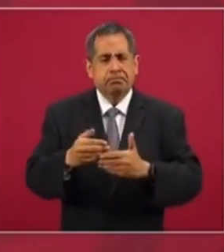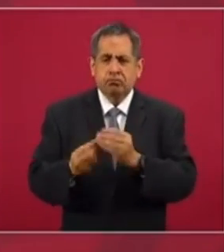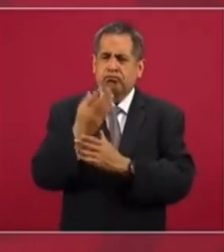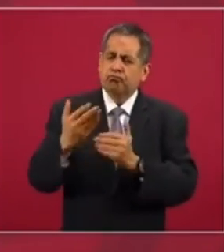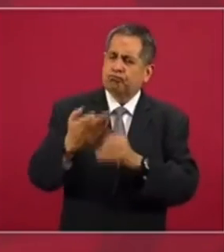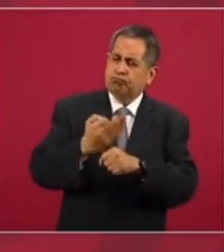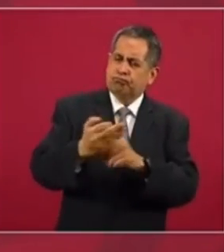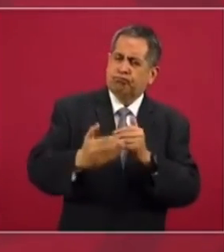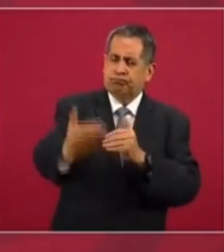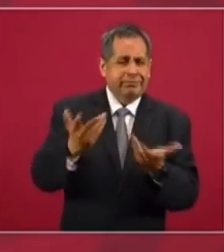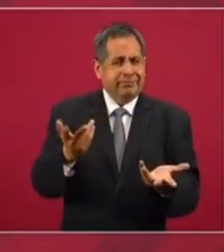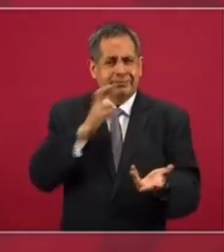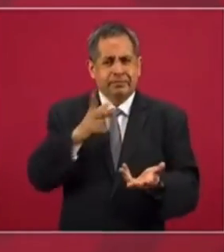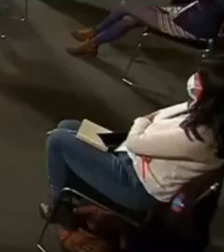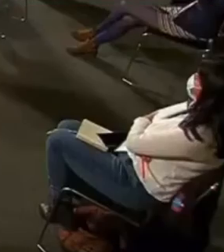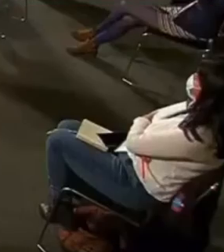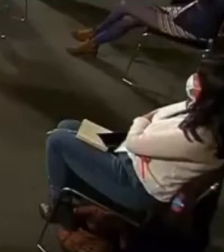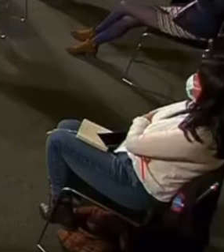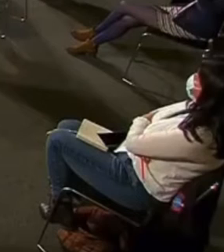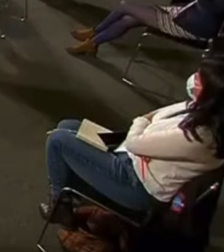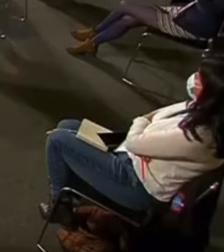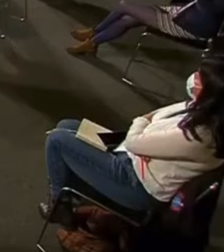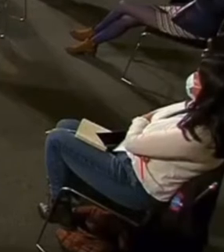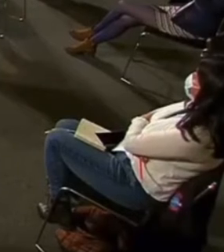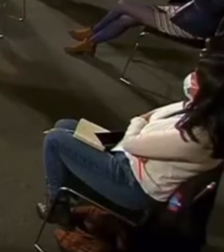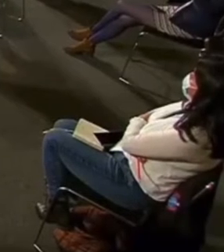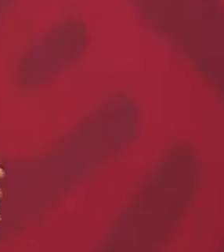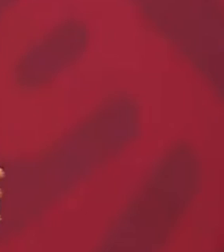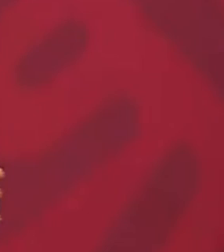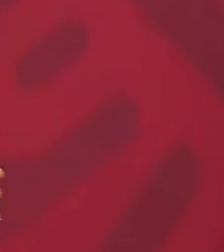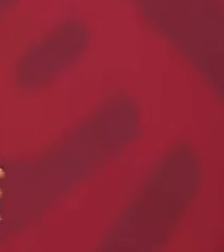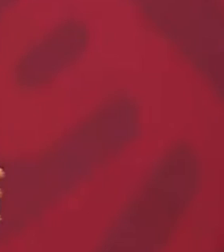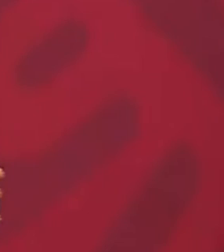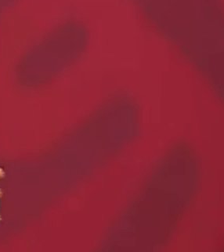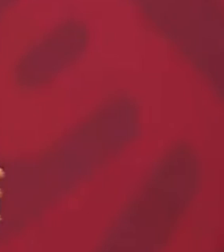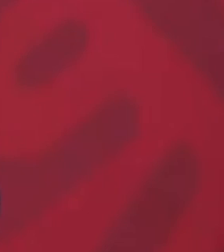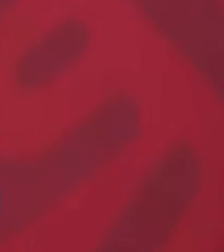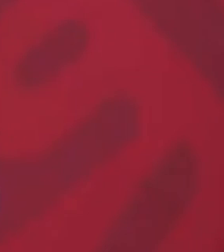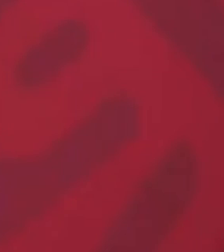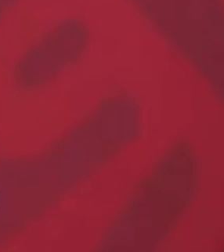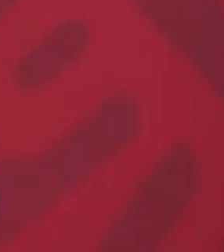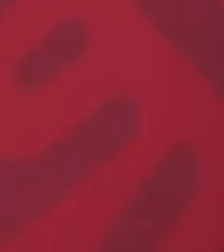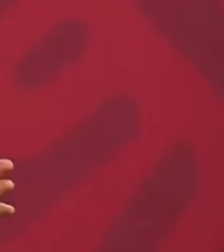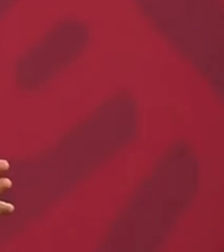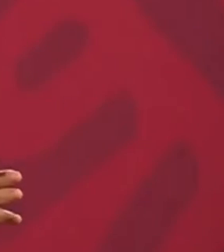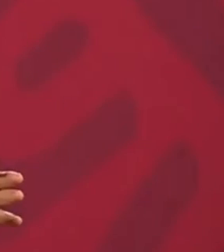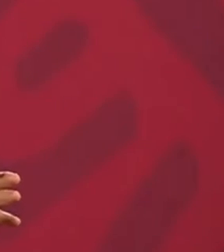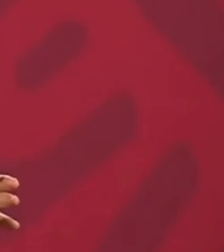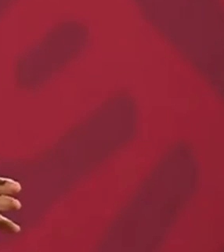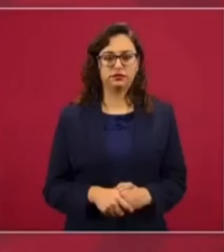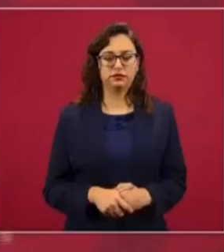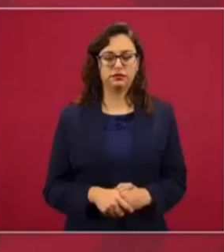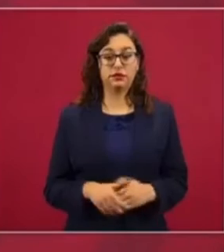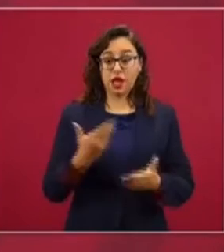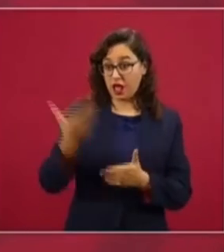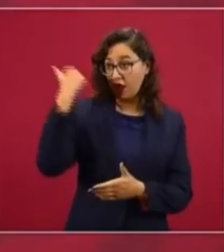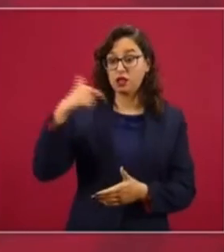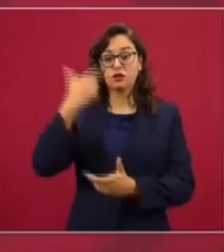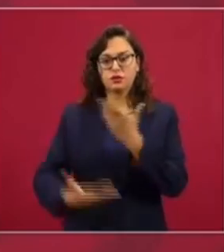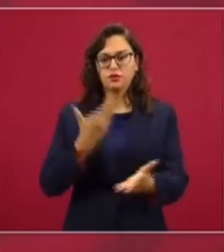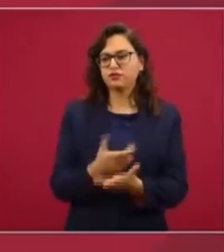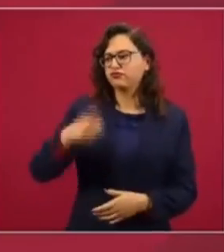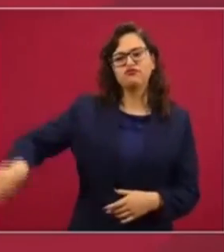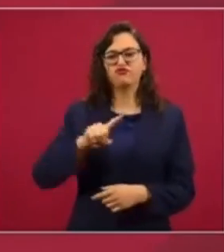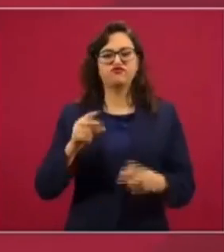etapa nueva en nuestras relaciones. Se malinterpretó cuando lo planteé. Ojalá y